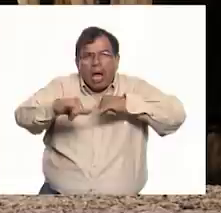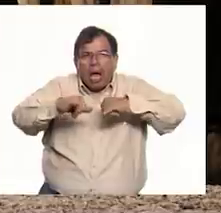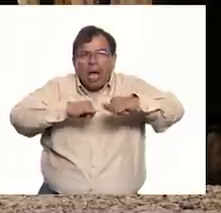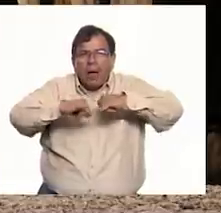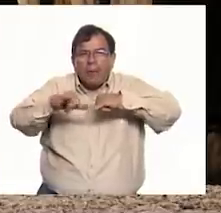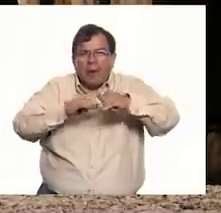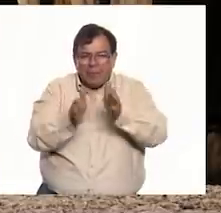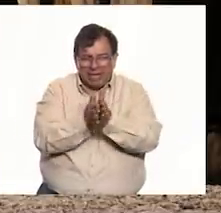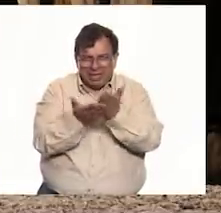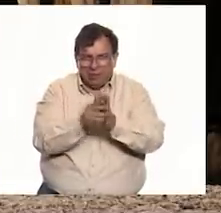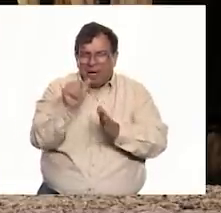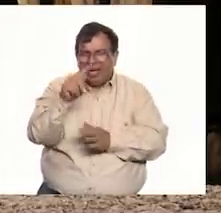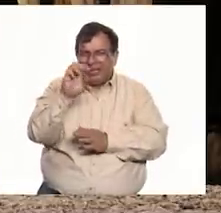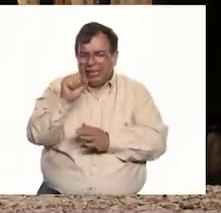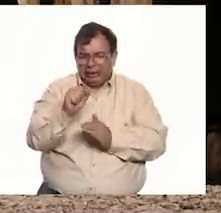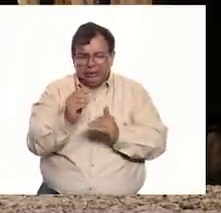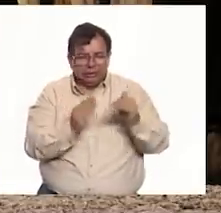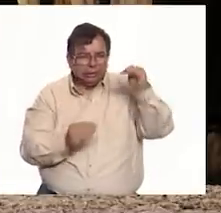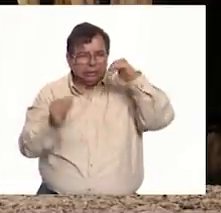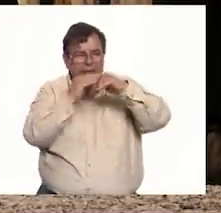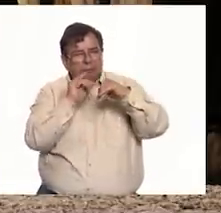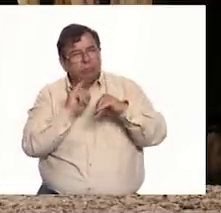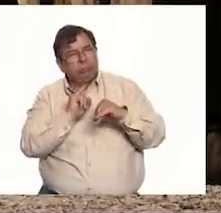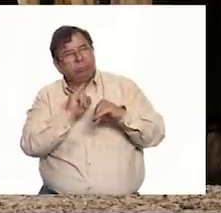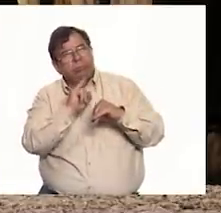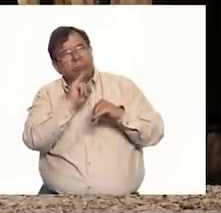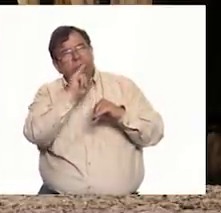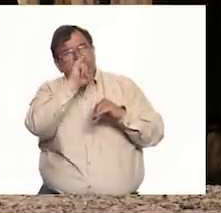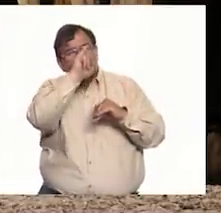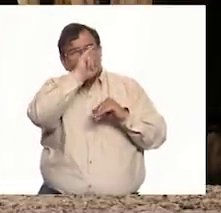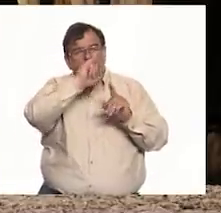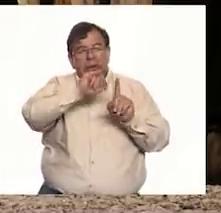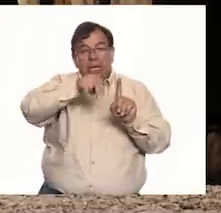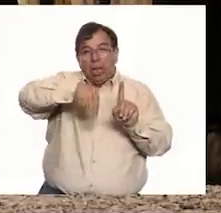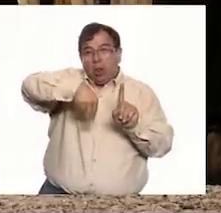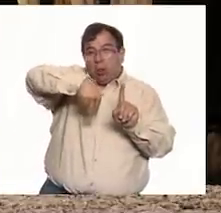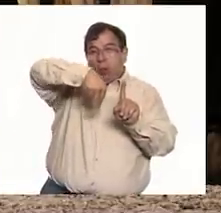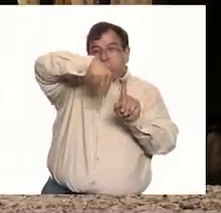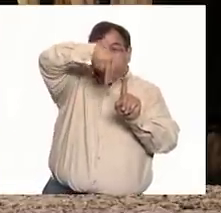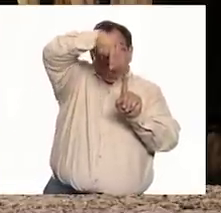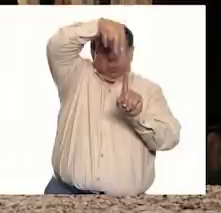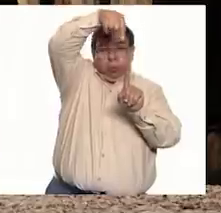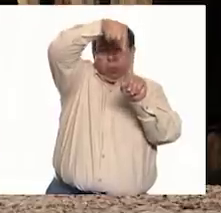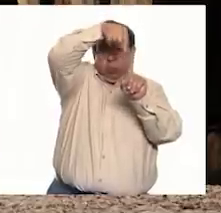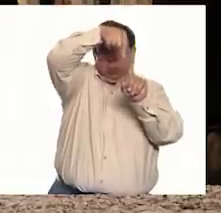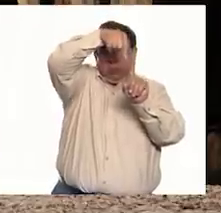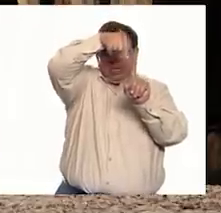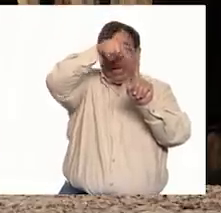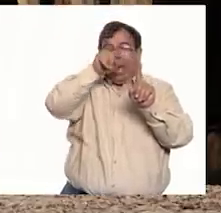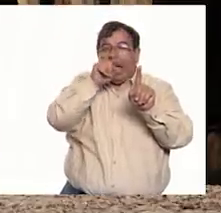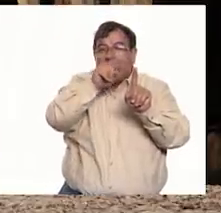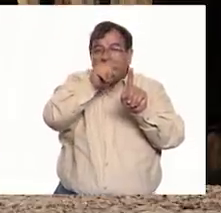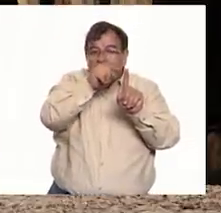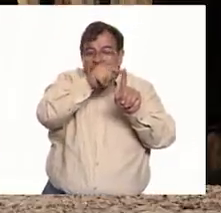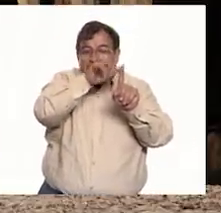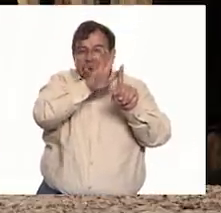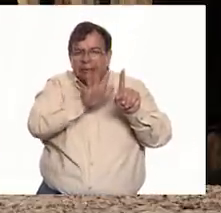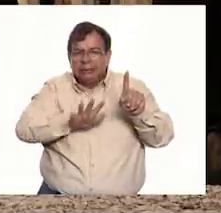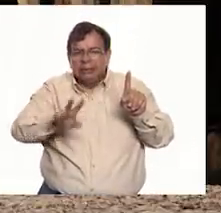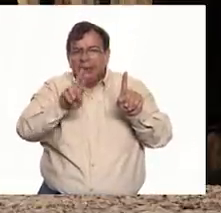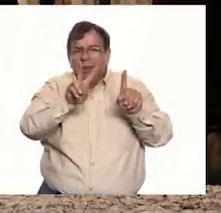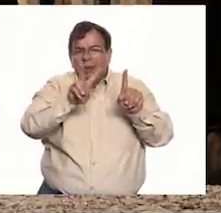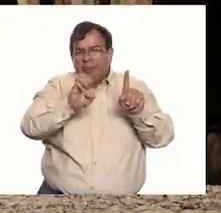de México, las cumbres más altas están en el norte de la península de Baja California y el Valle de